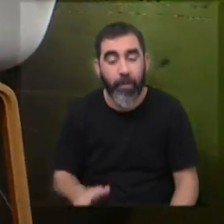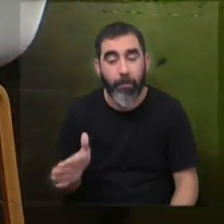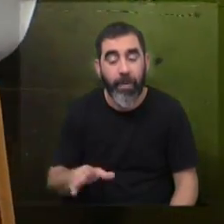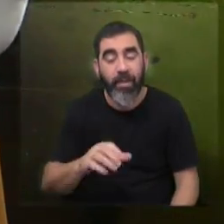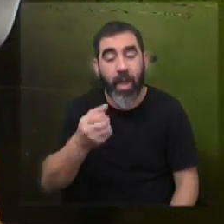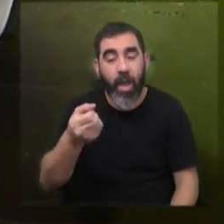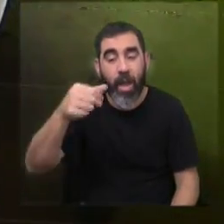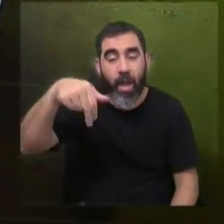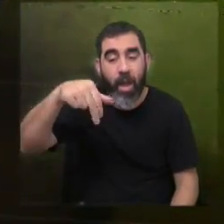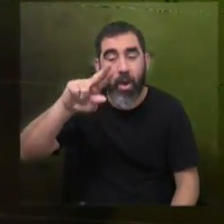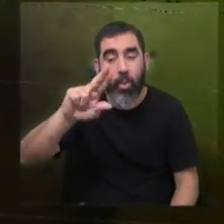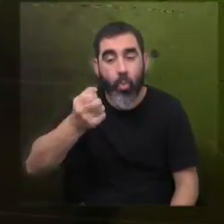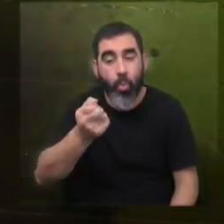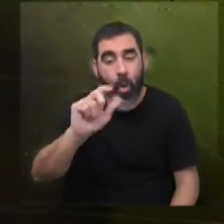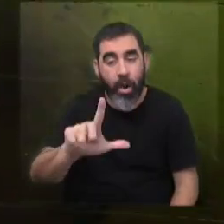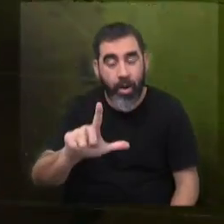anual